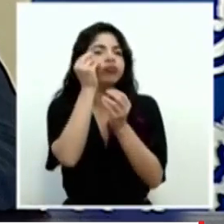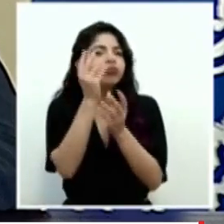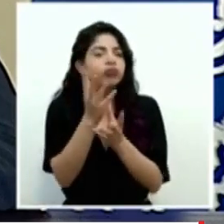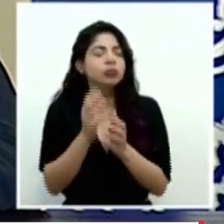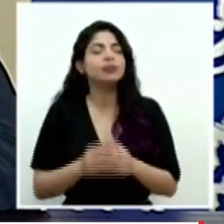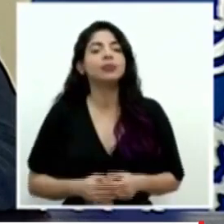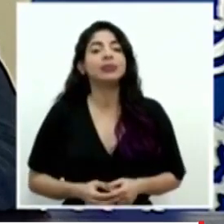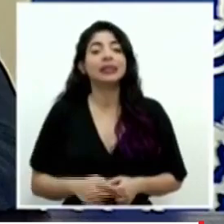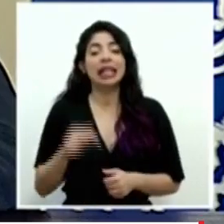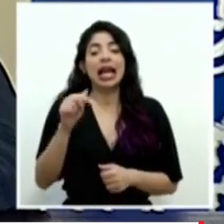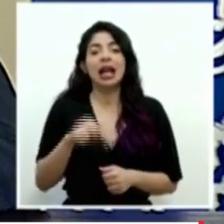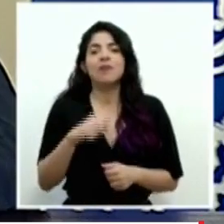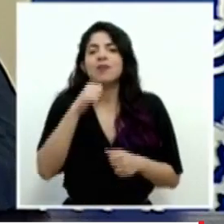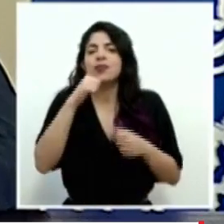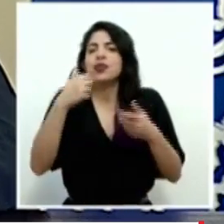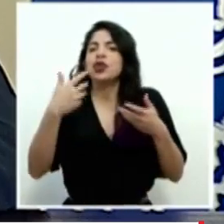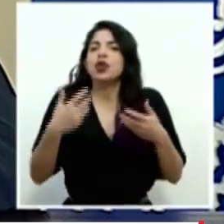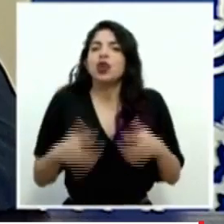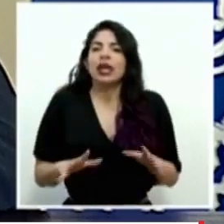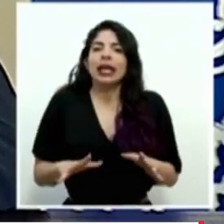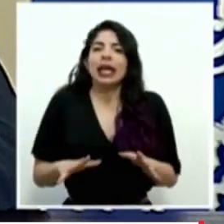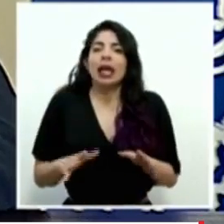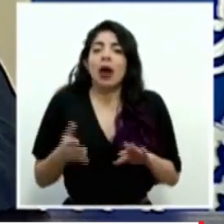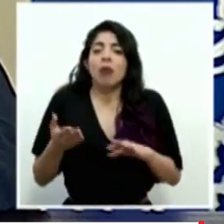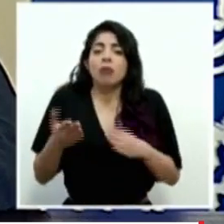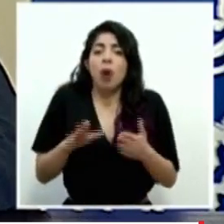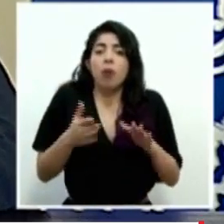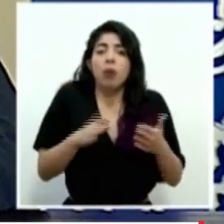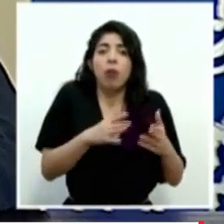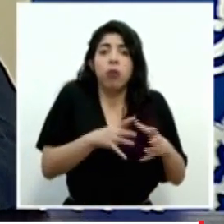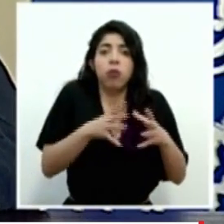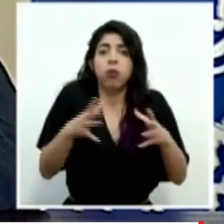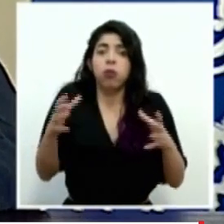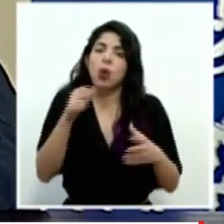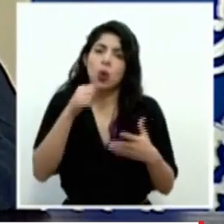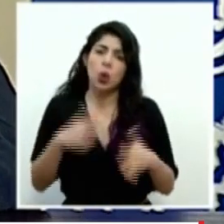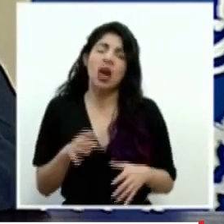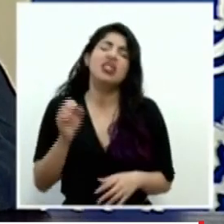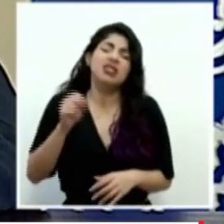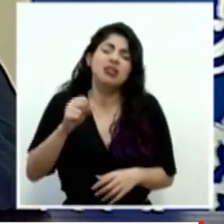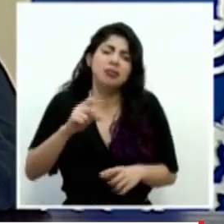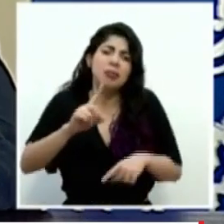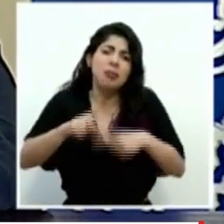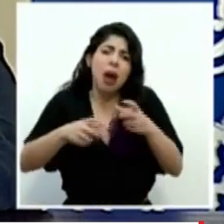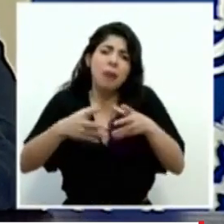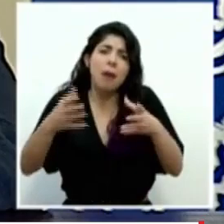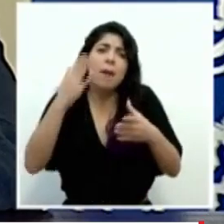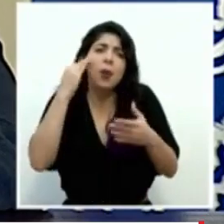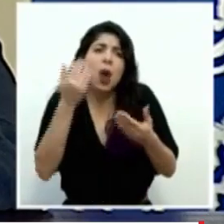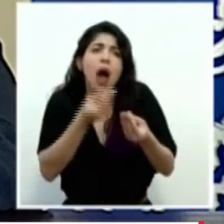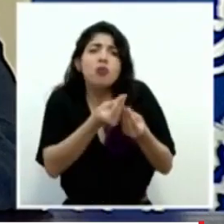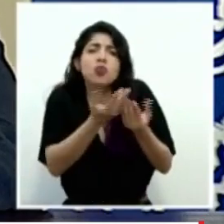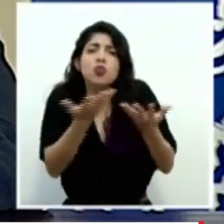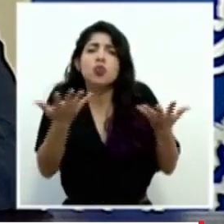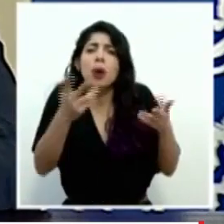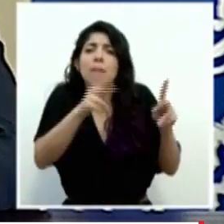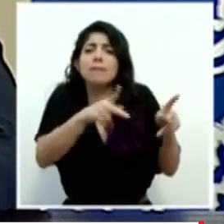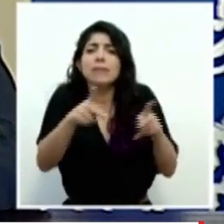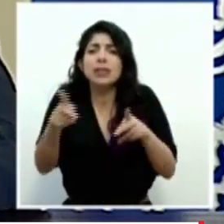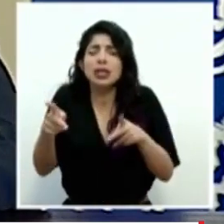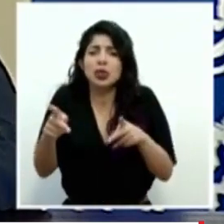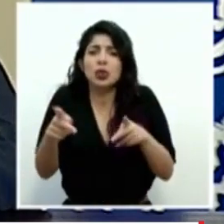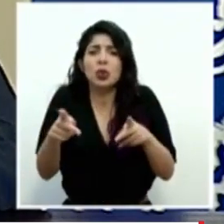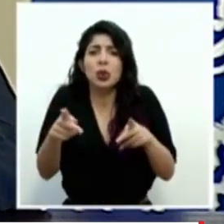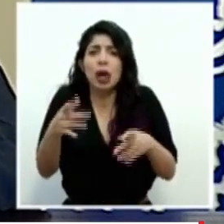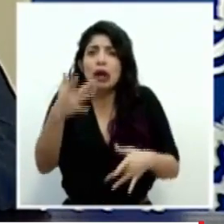que aquí no queremos que haya una cantidad de fallecidos más alta, o sea, lamentablemente sí va a haber más porque ya hay gente, ya ha estado mucha gente con